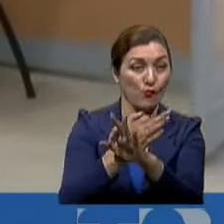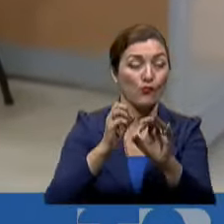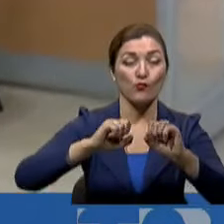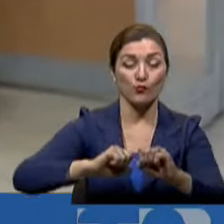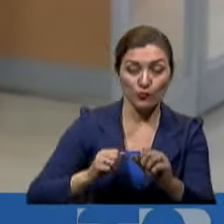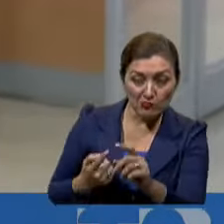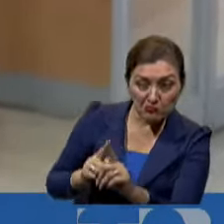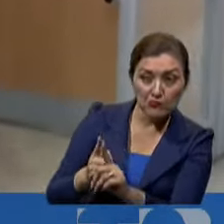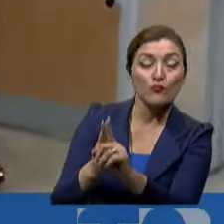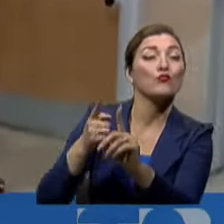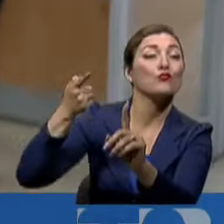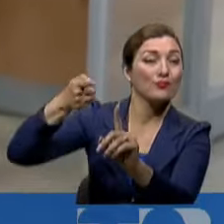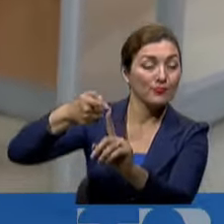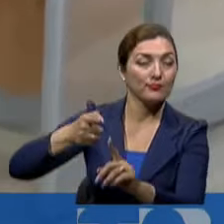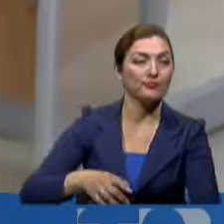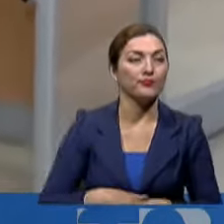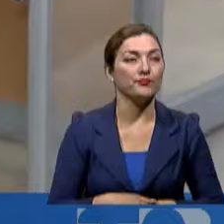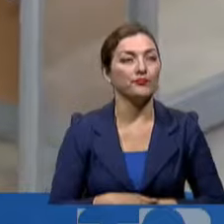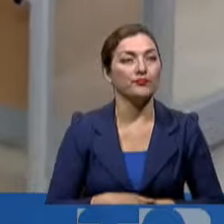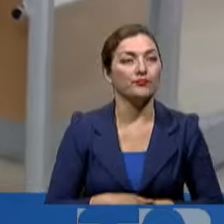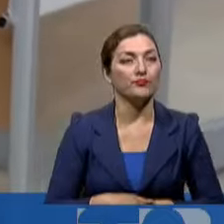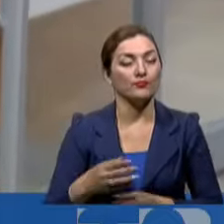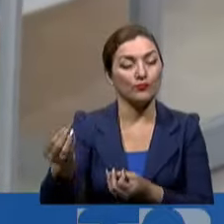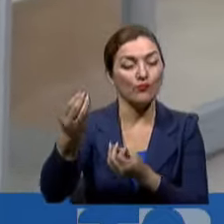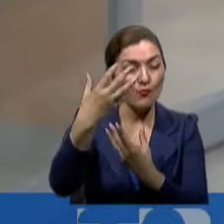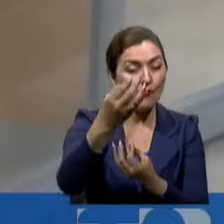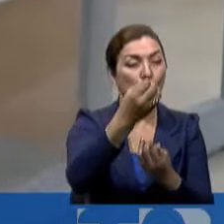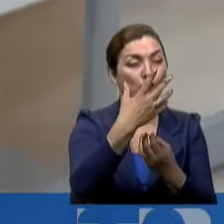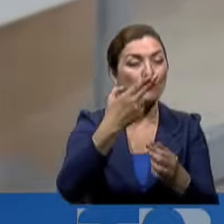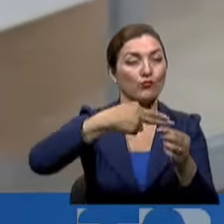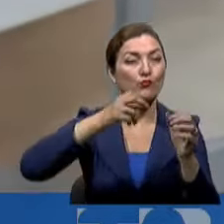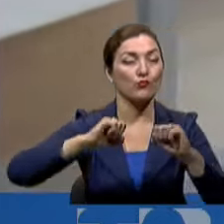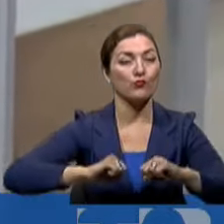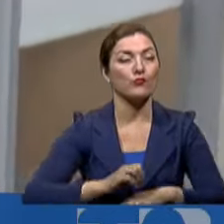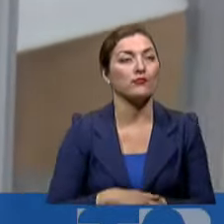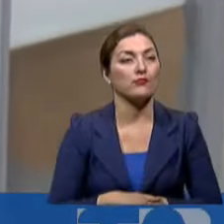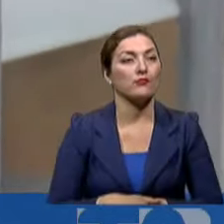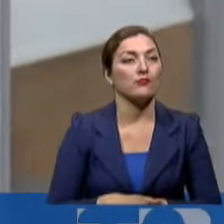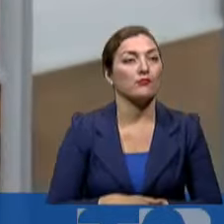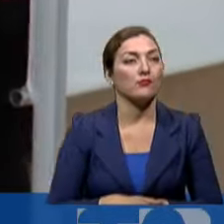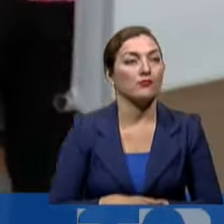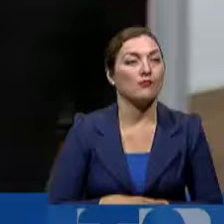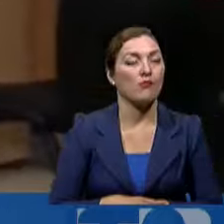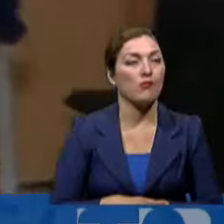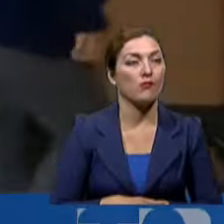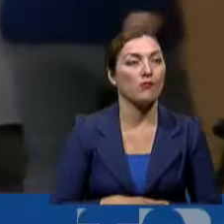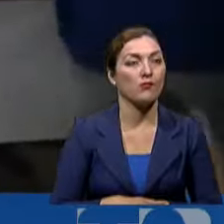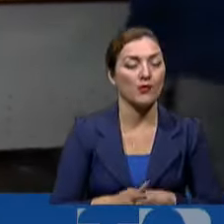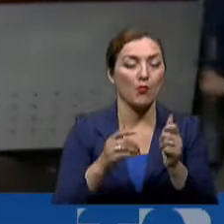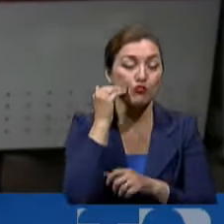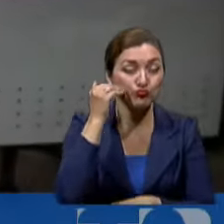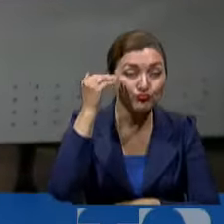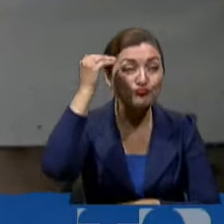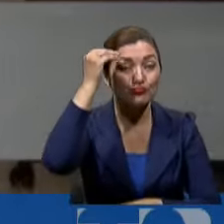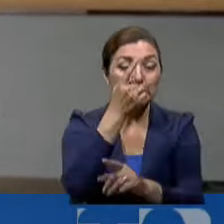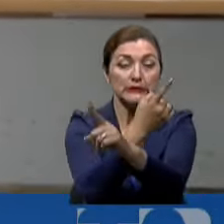pueden acercarse acá directamente. Aquí hay puntos de información para poder asistirles. Cabe mencionar también que las personas de la tercera